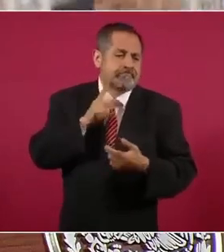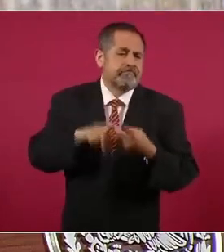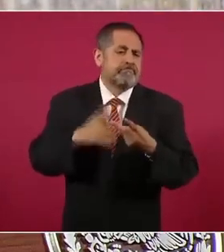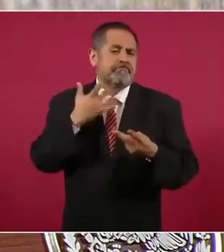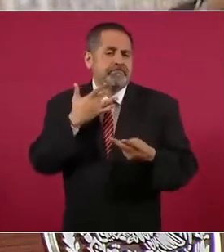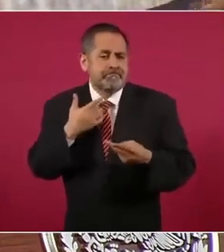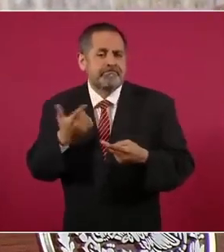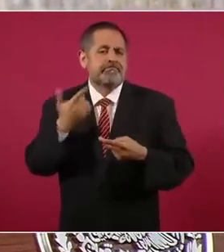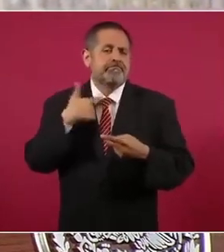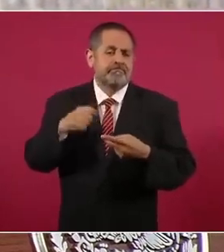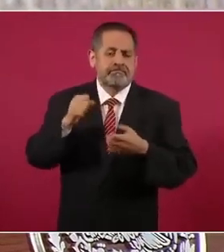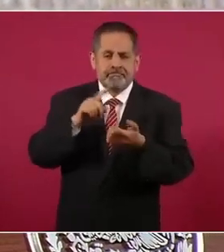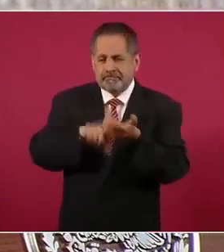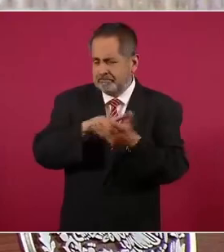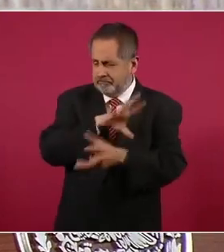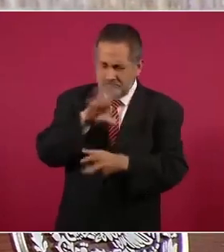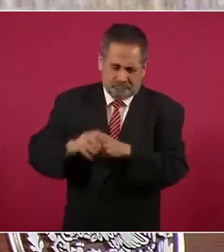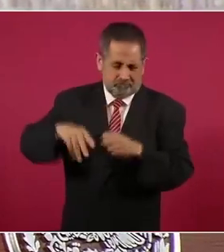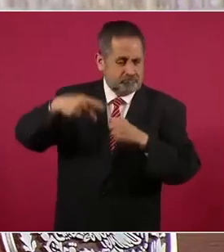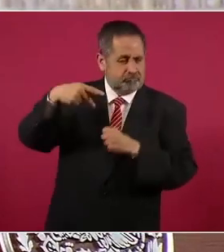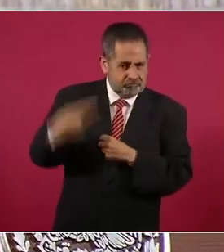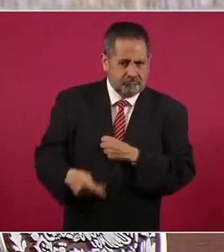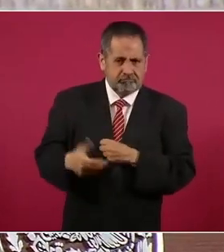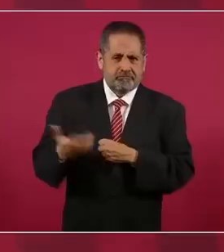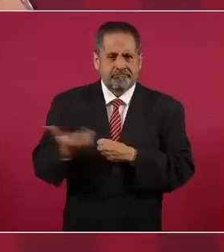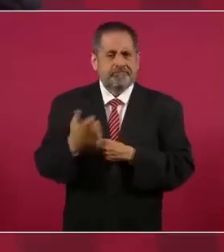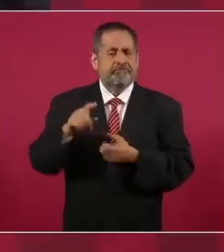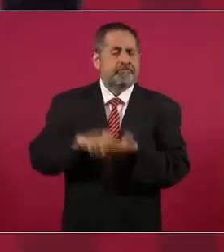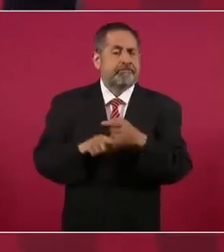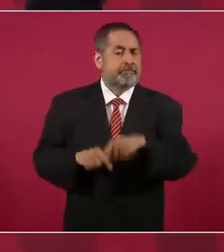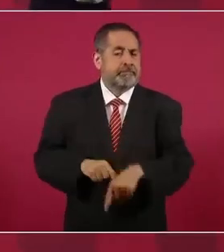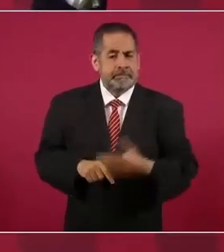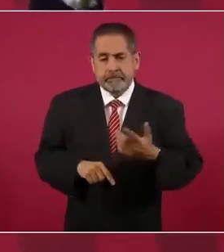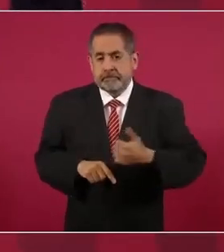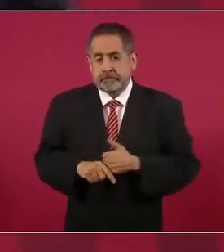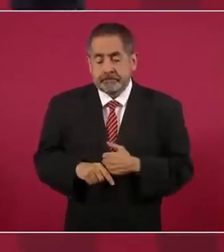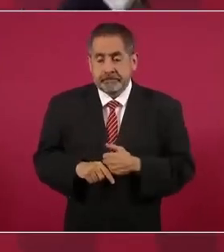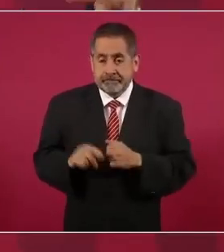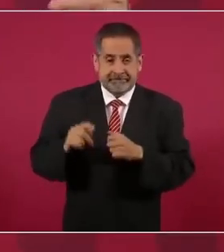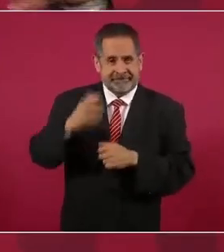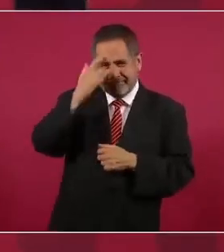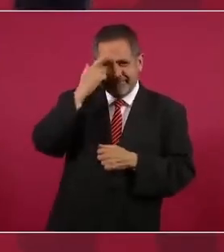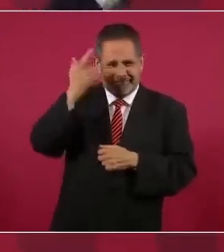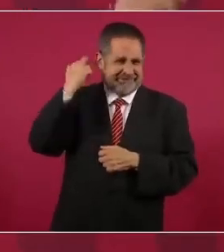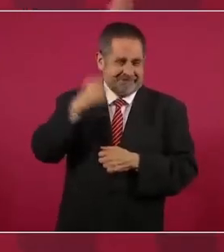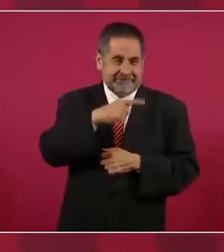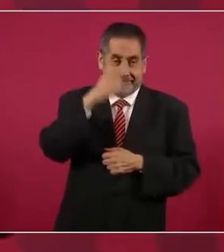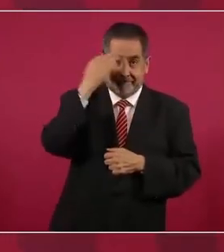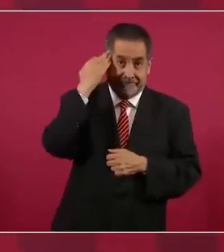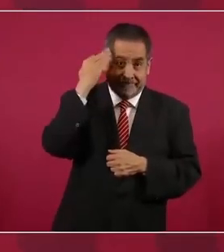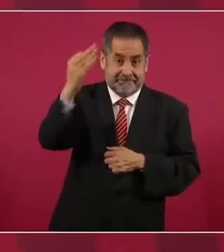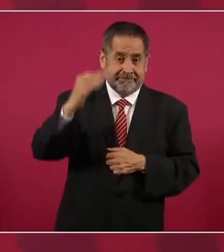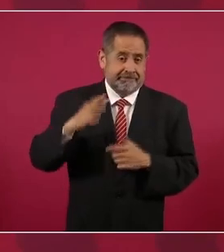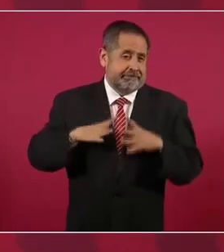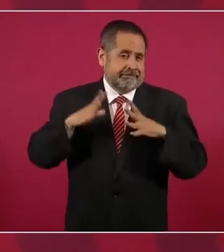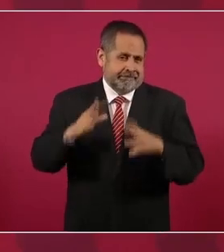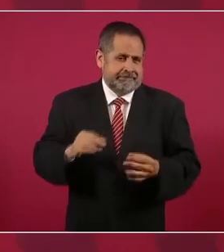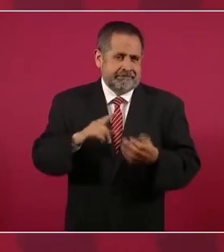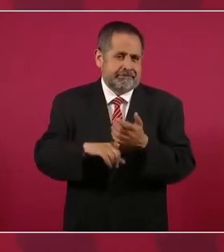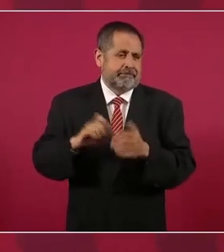estar destinado al mercado interno. Entonces, Pemex Internacional, que crearon en la época de